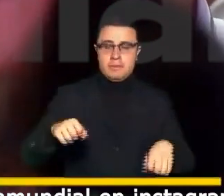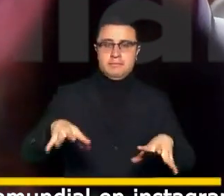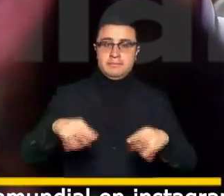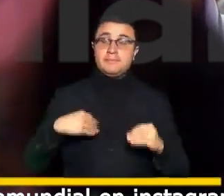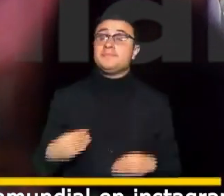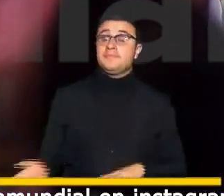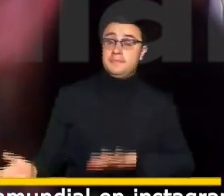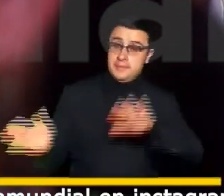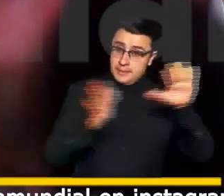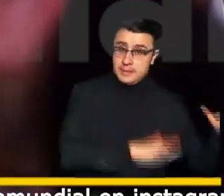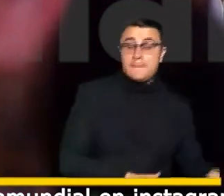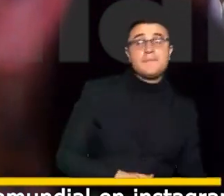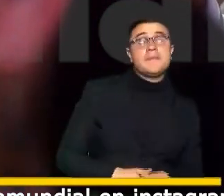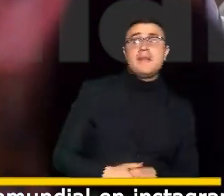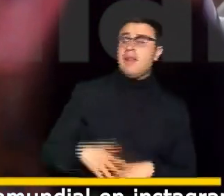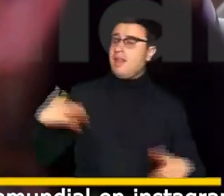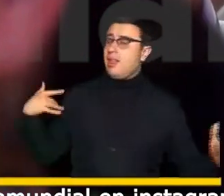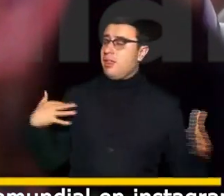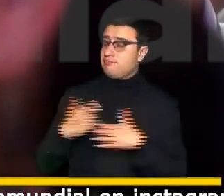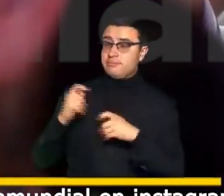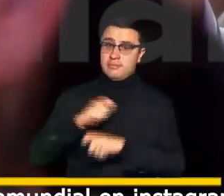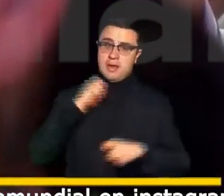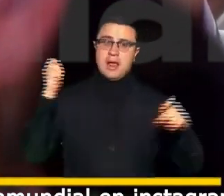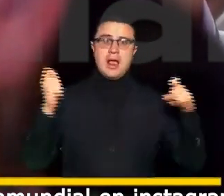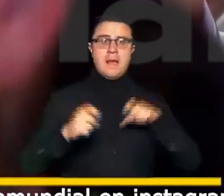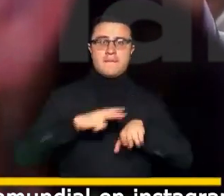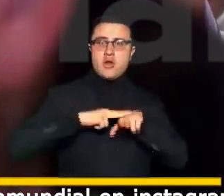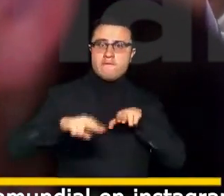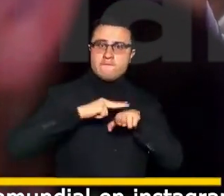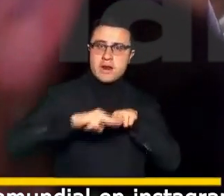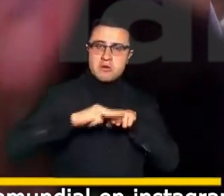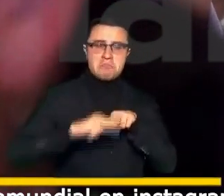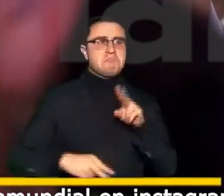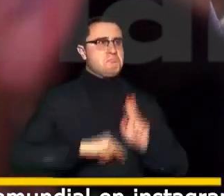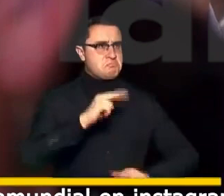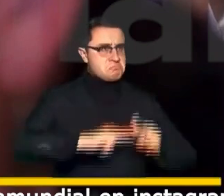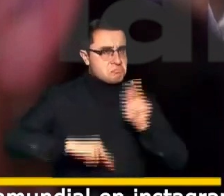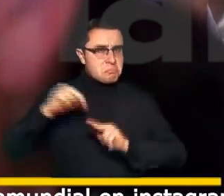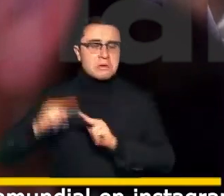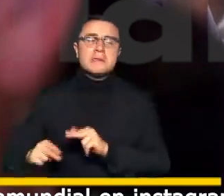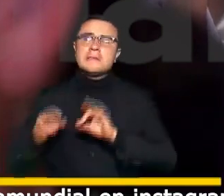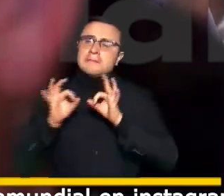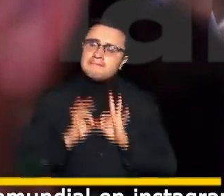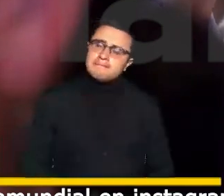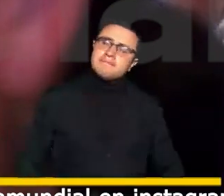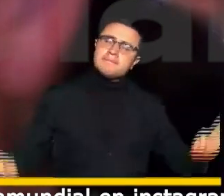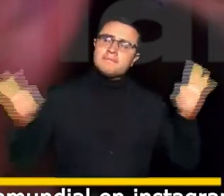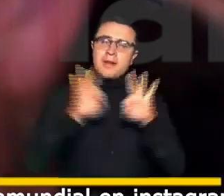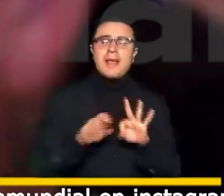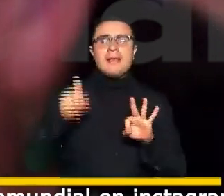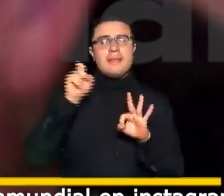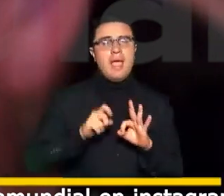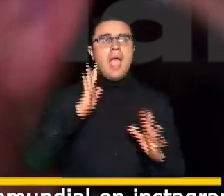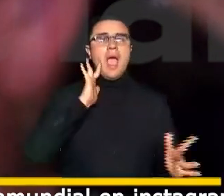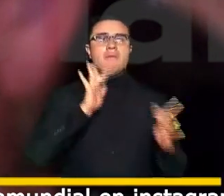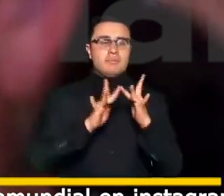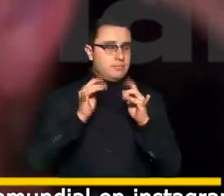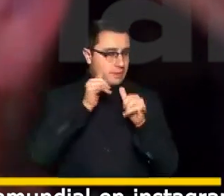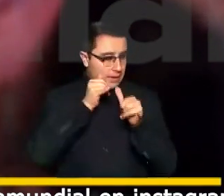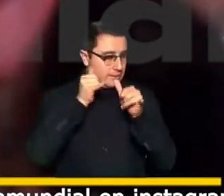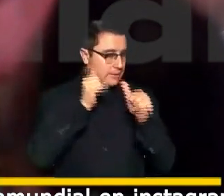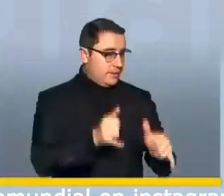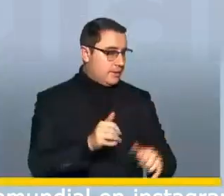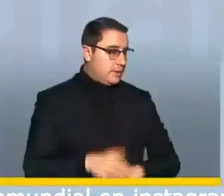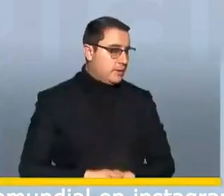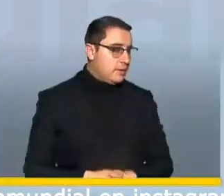que podríamos hablar de muchas de las posibilidades que tiene, pues es fundamental e implica una ingeniería. En